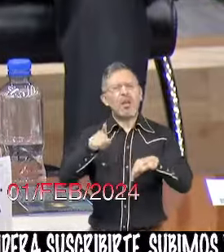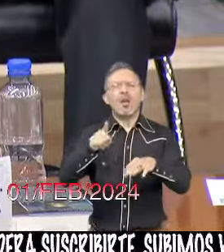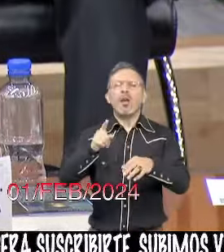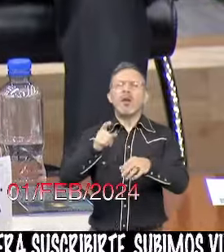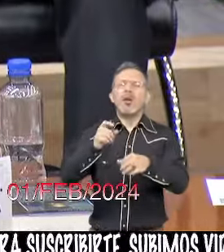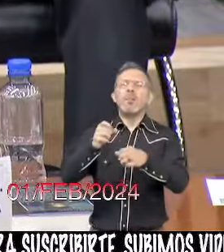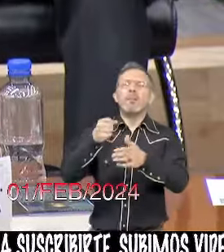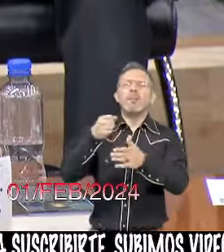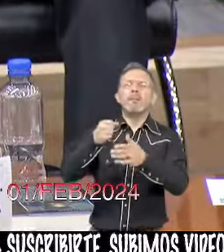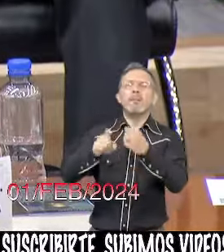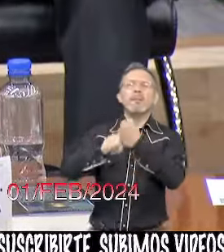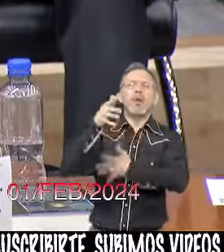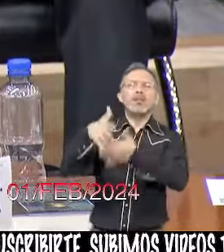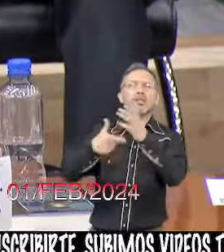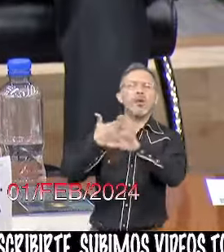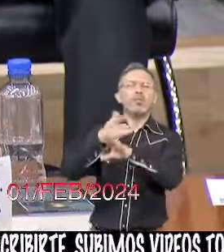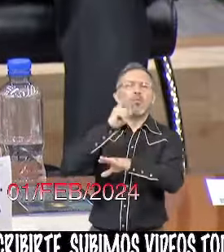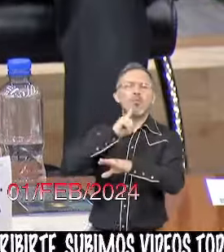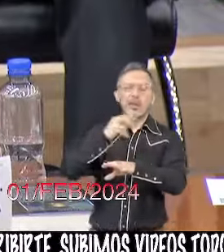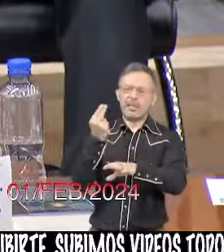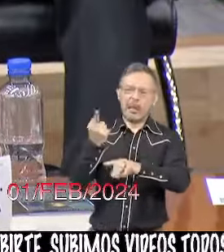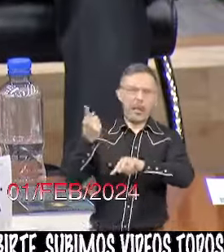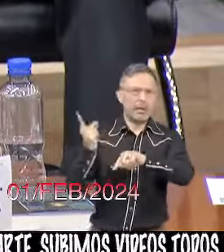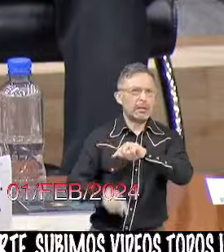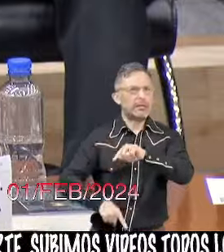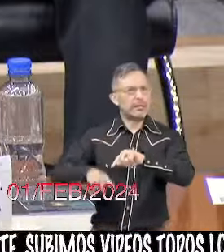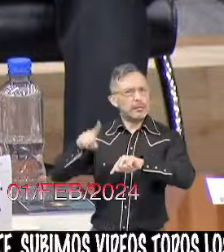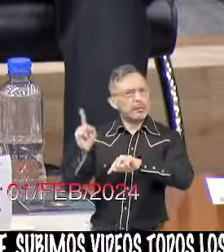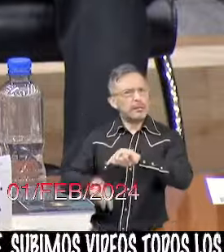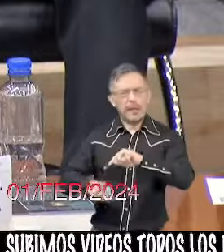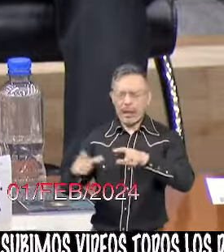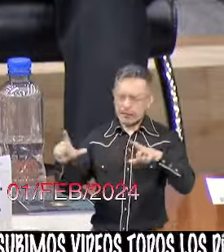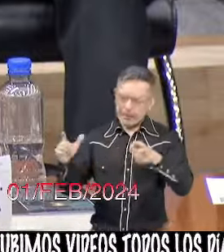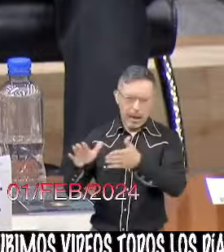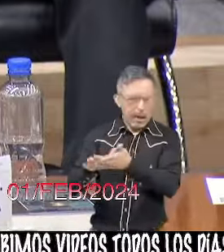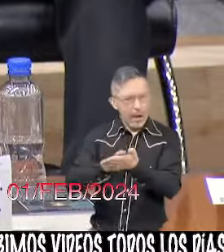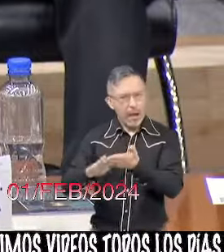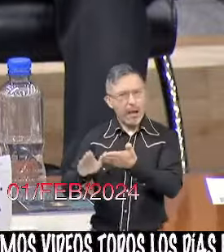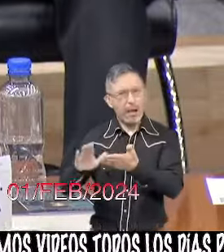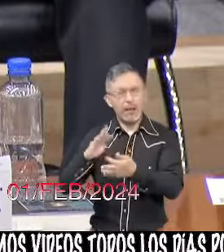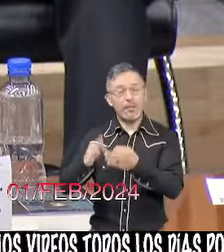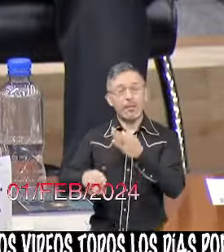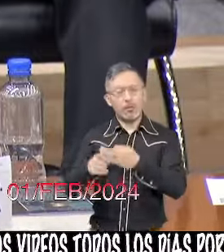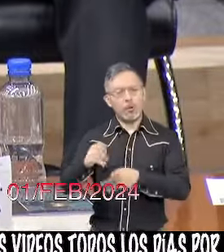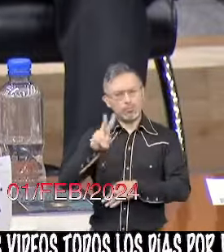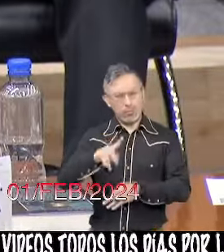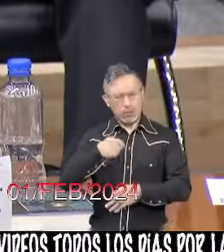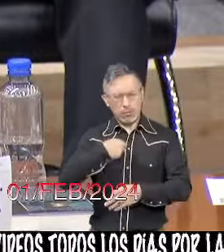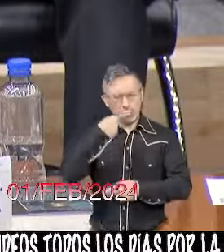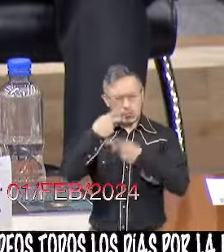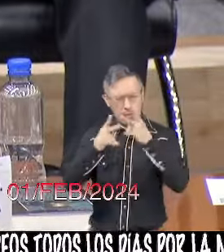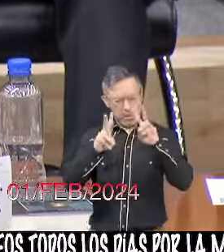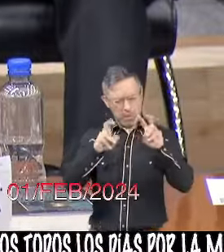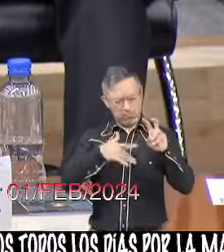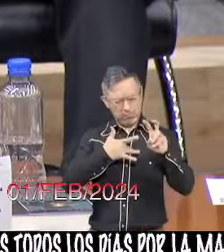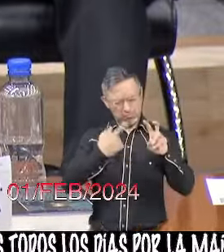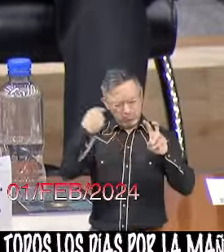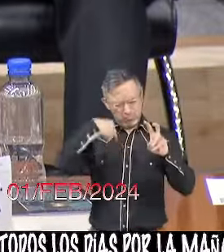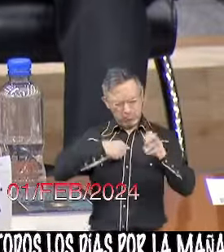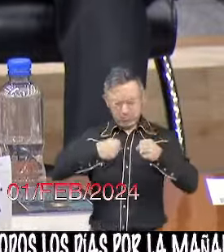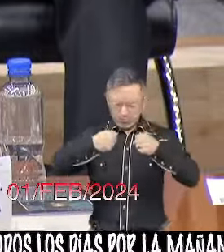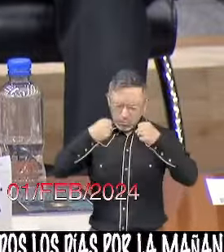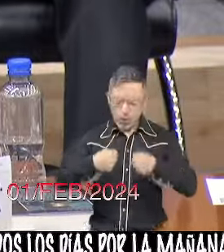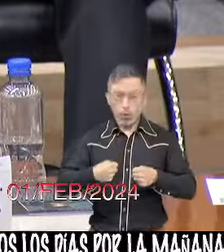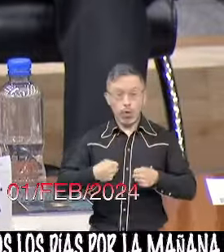mujeres. Y soy el único que plantea estos temas con absoluta convicción y firmeza, pero no porque yo sea el único que los